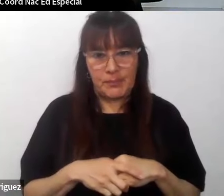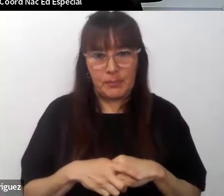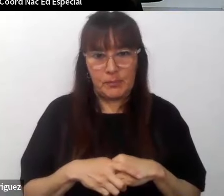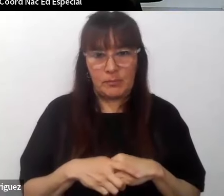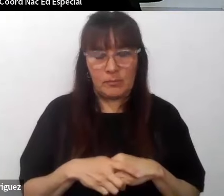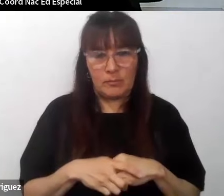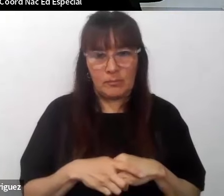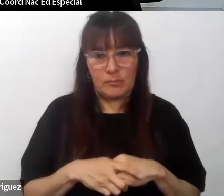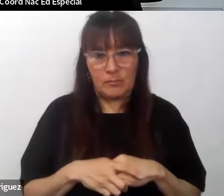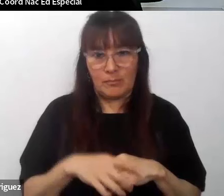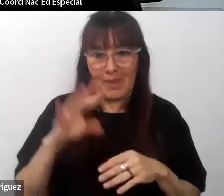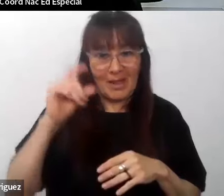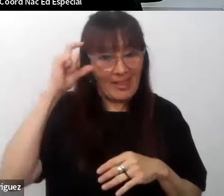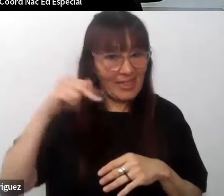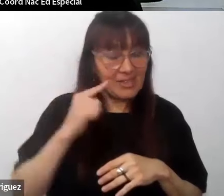si